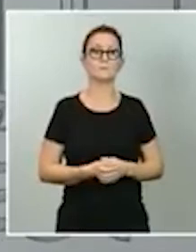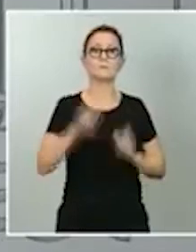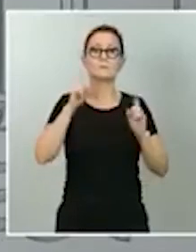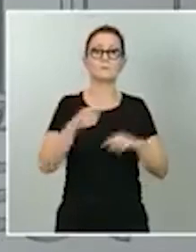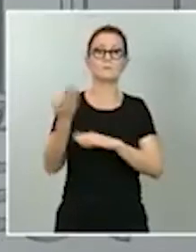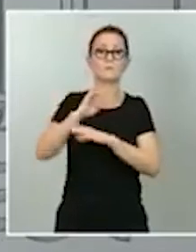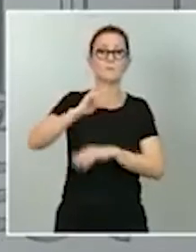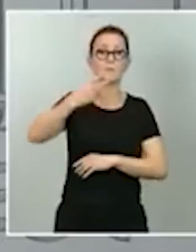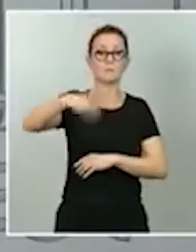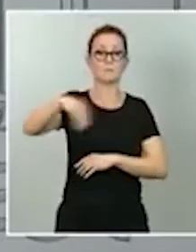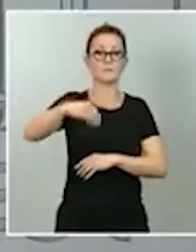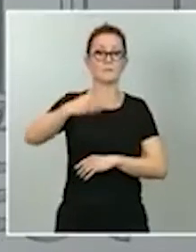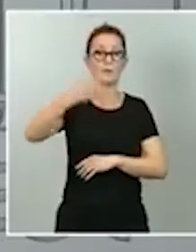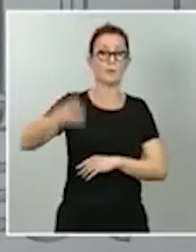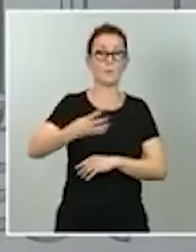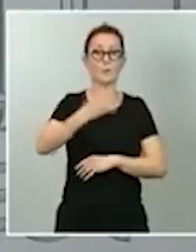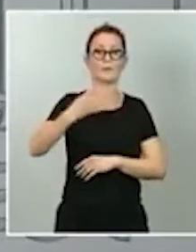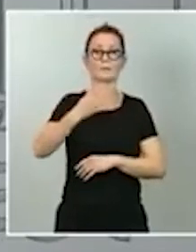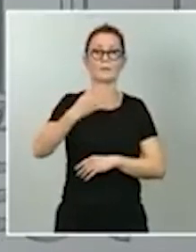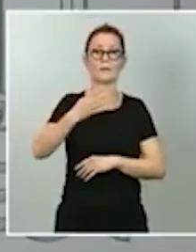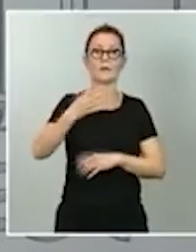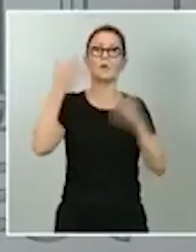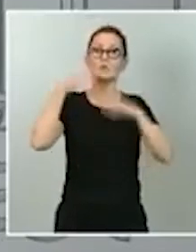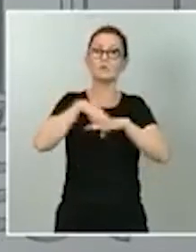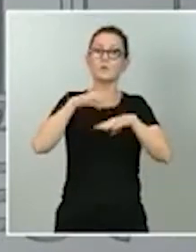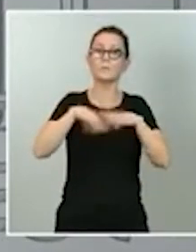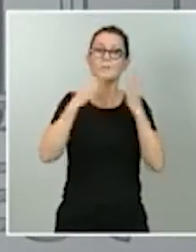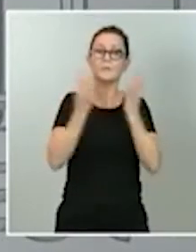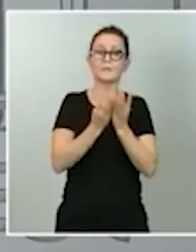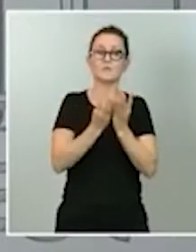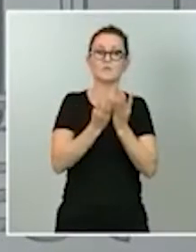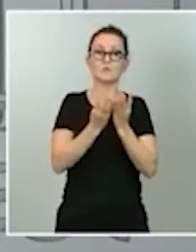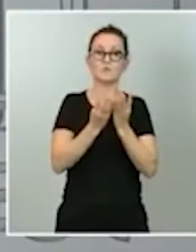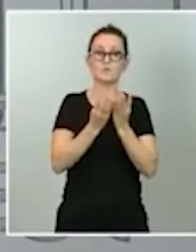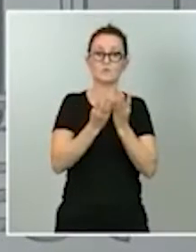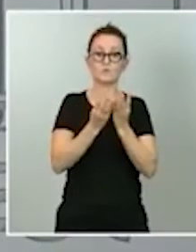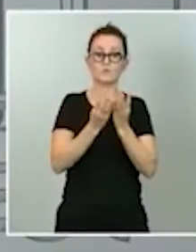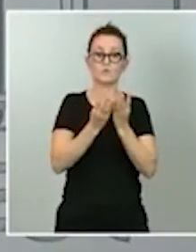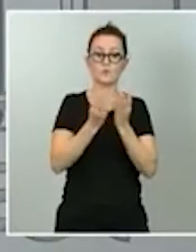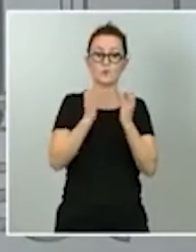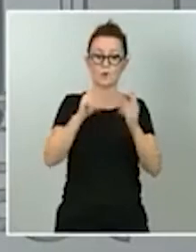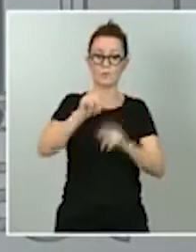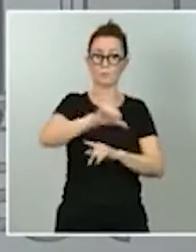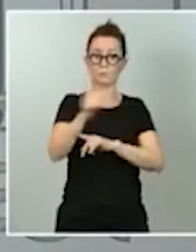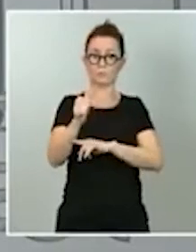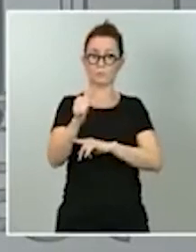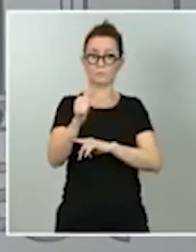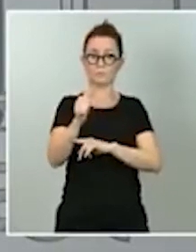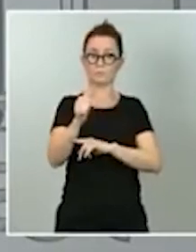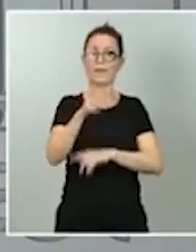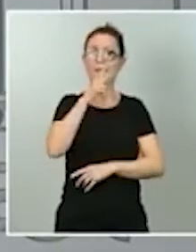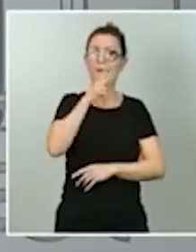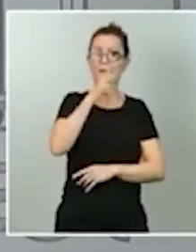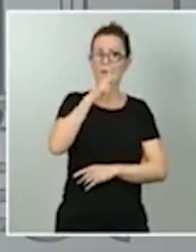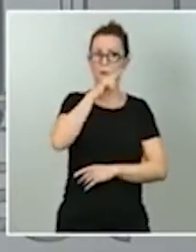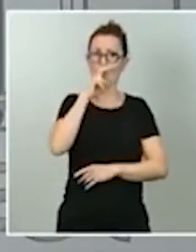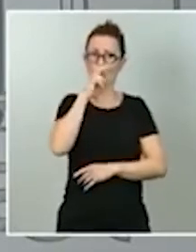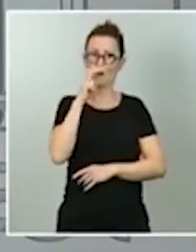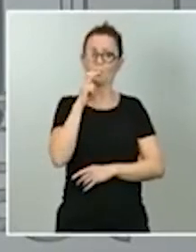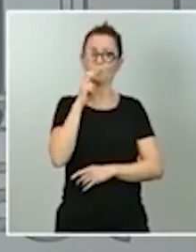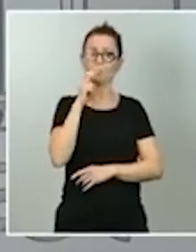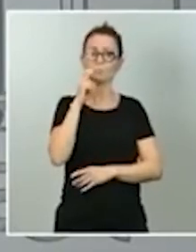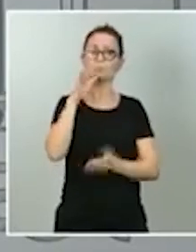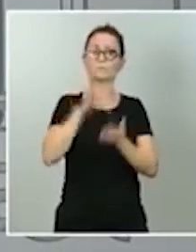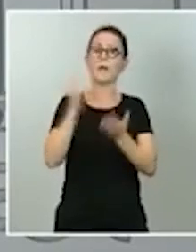cuarta el consejo de ministro a dar luz verde a la hoja de ruta del hidrógeno una importante apuesta de nuestro país por el